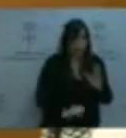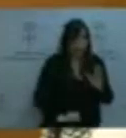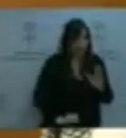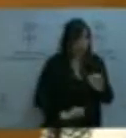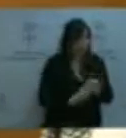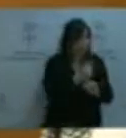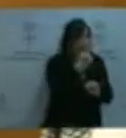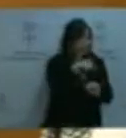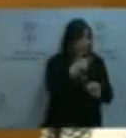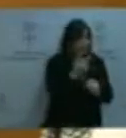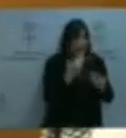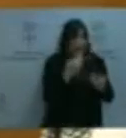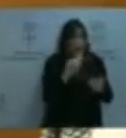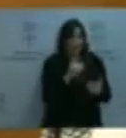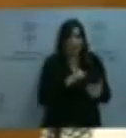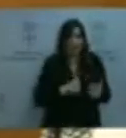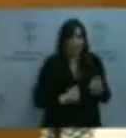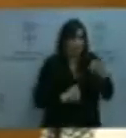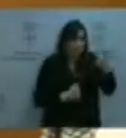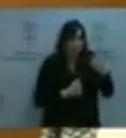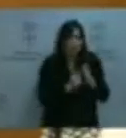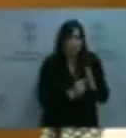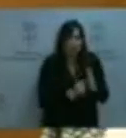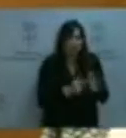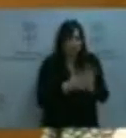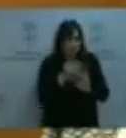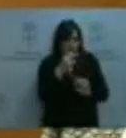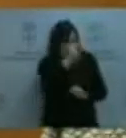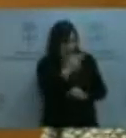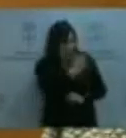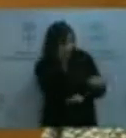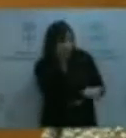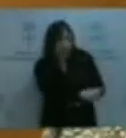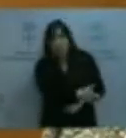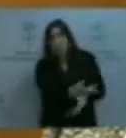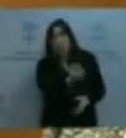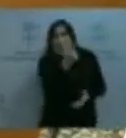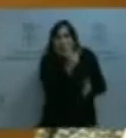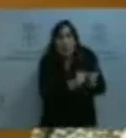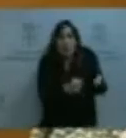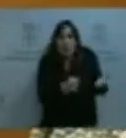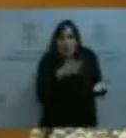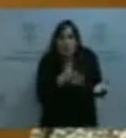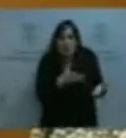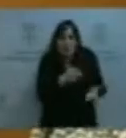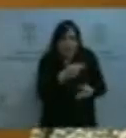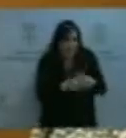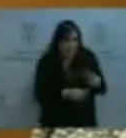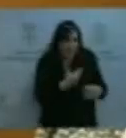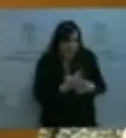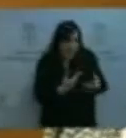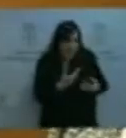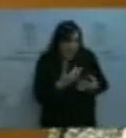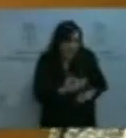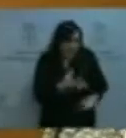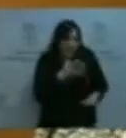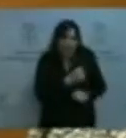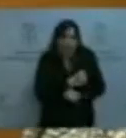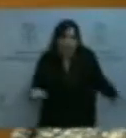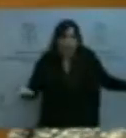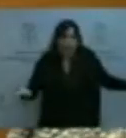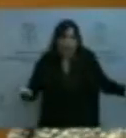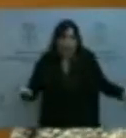el respeto? ¿Les insultó? Algo tuvo que hacer, porque, vamos, es que es incomprensible.